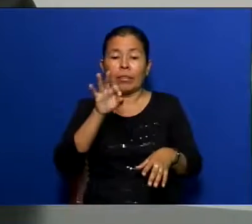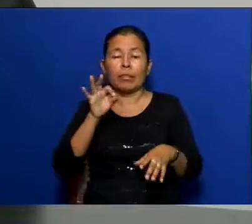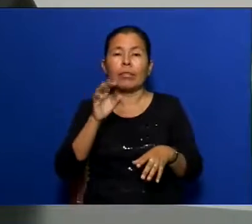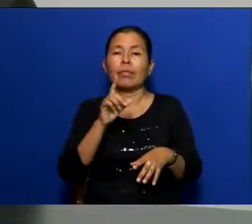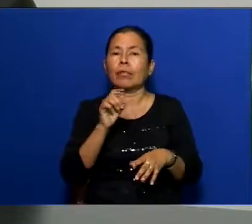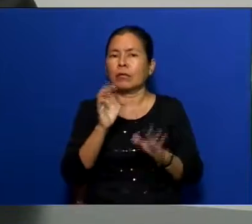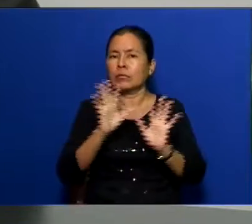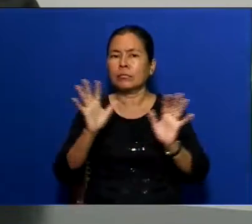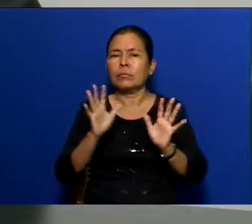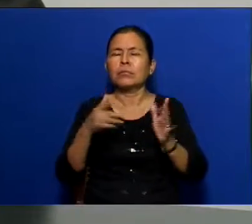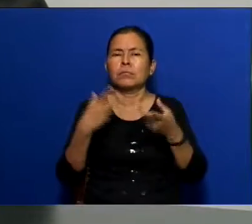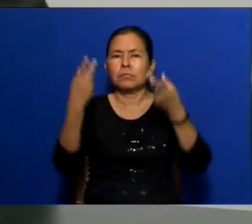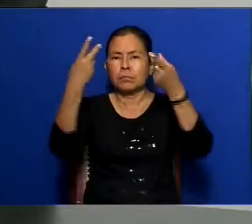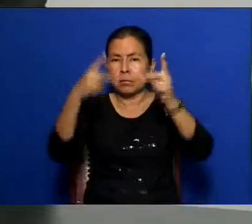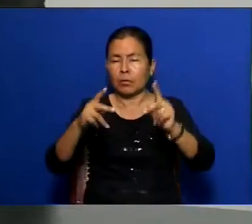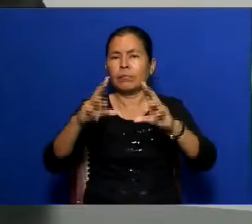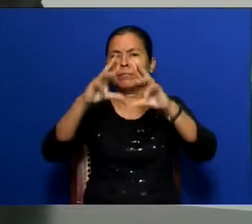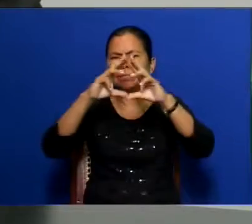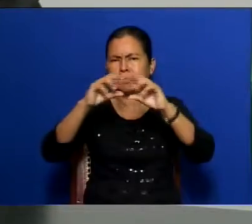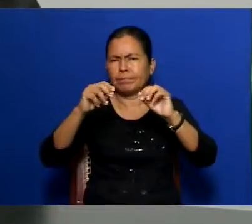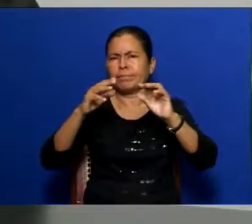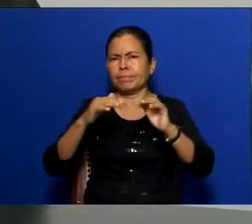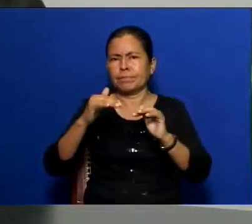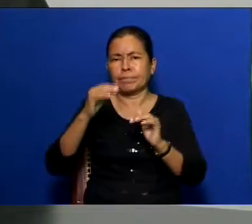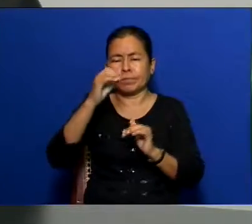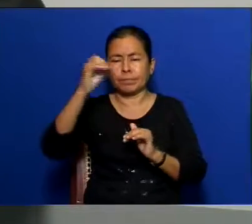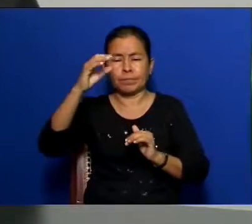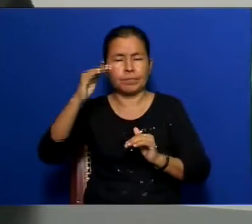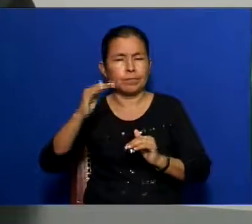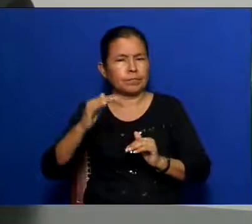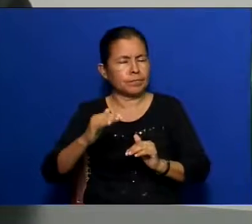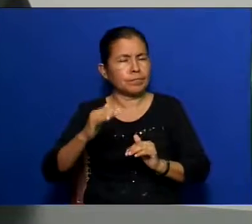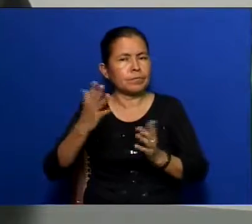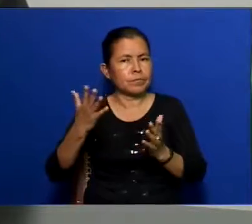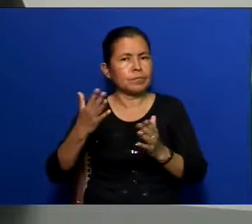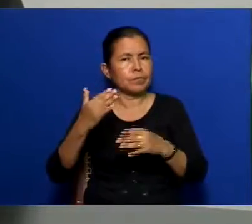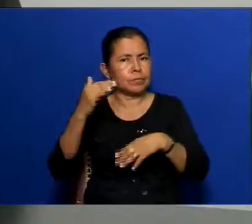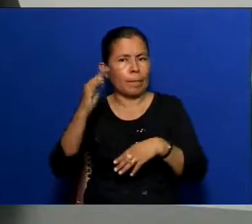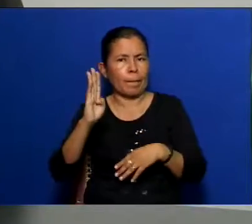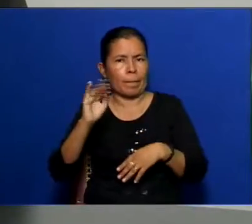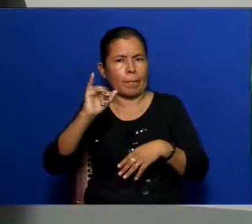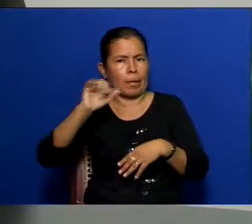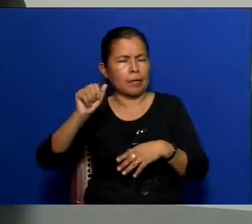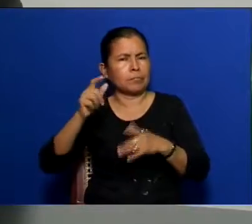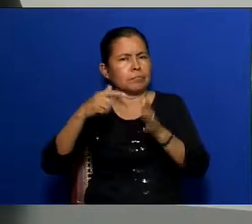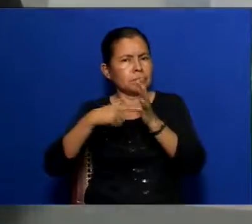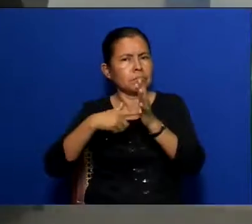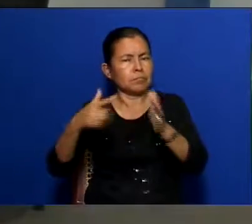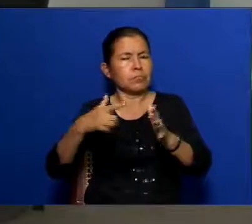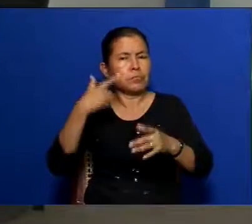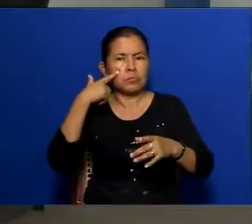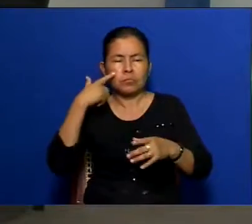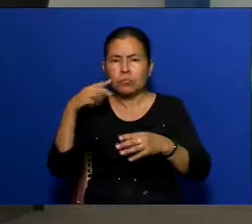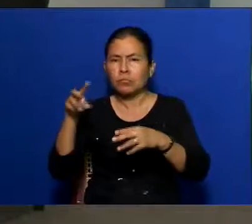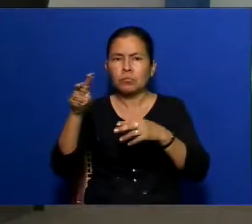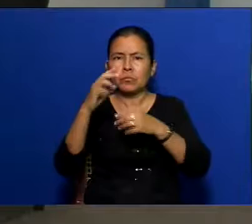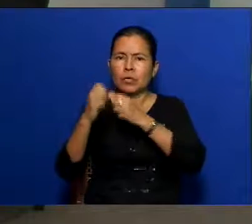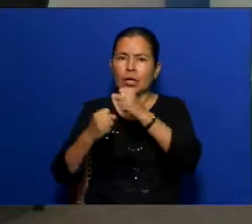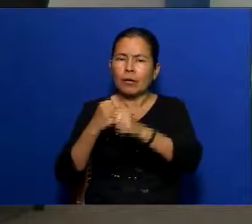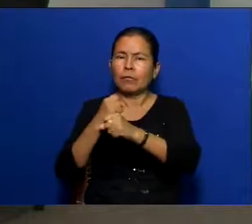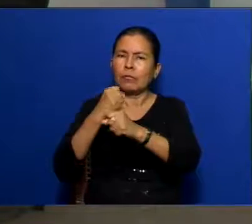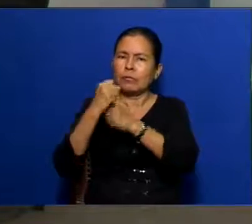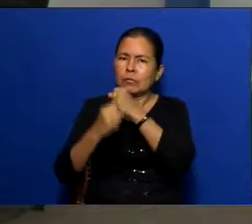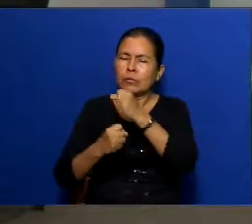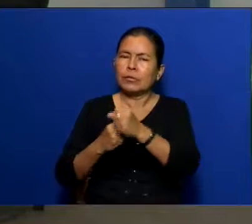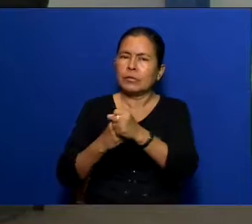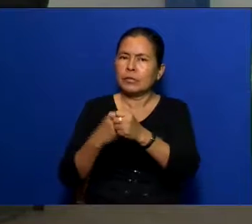cifra aceptables pero que son las más bajas, pero que también tienen una tendencia, y eso es lo que hemos observado en los últimos años,